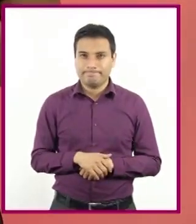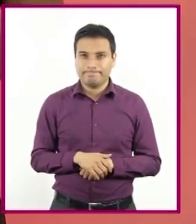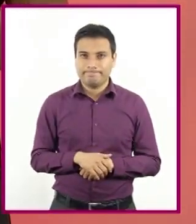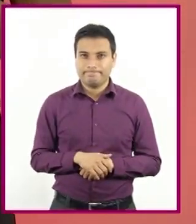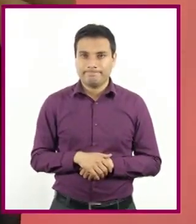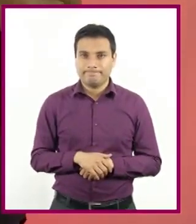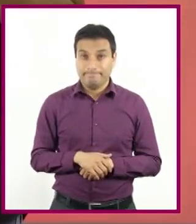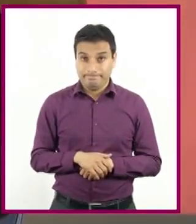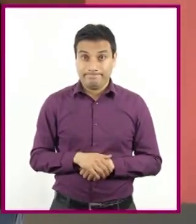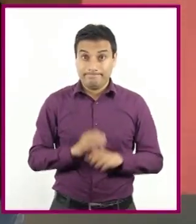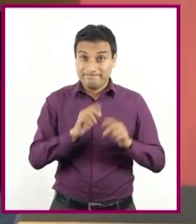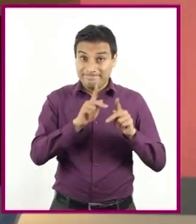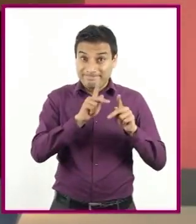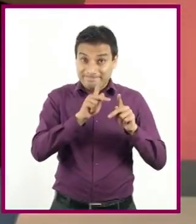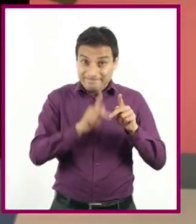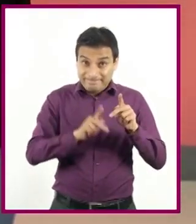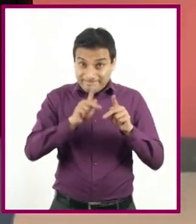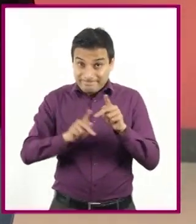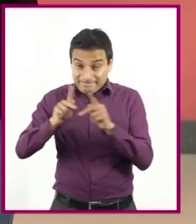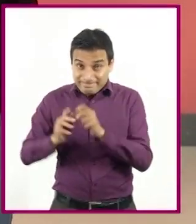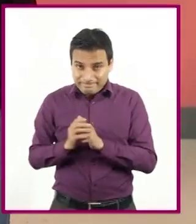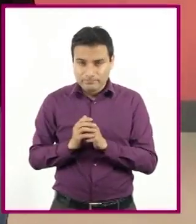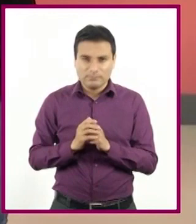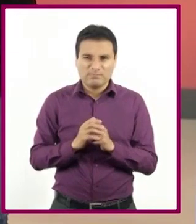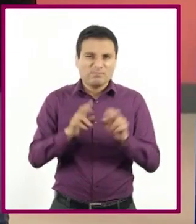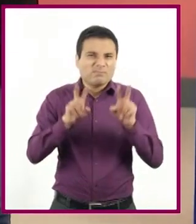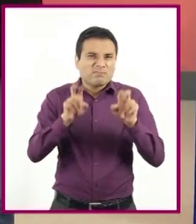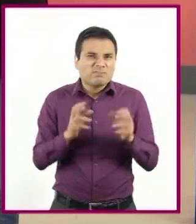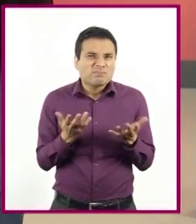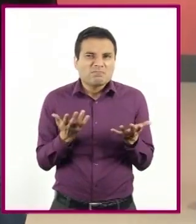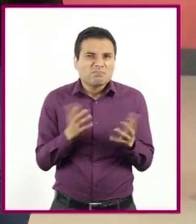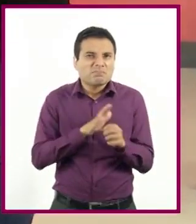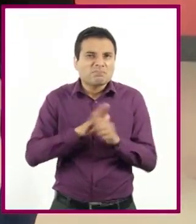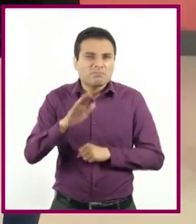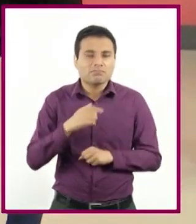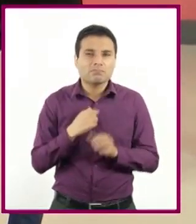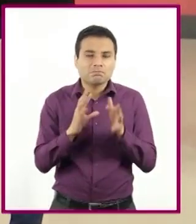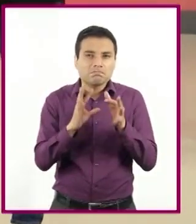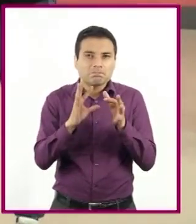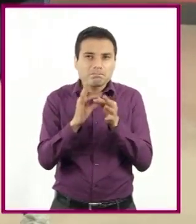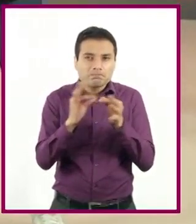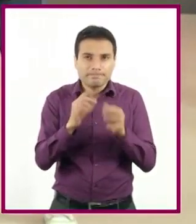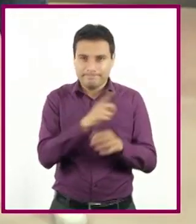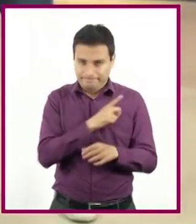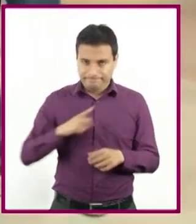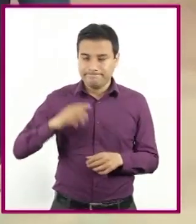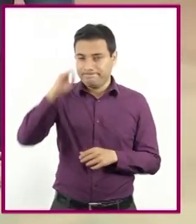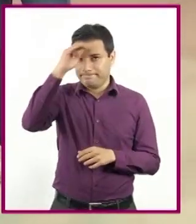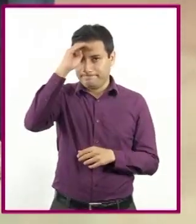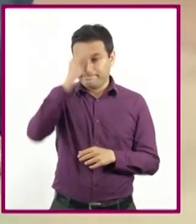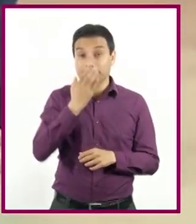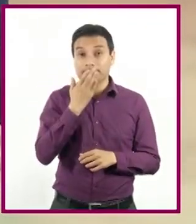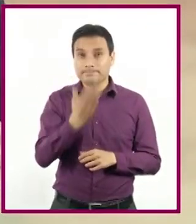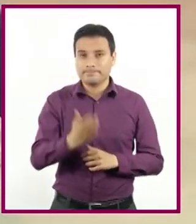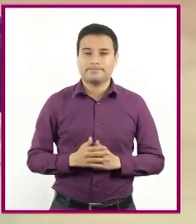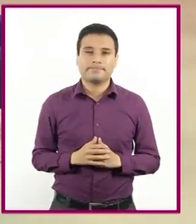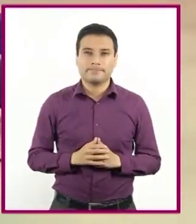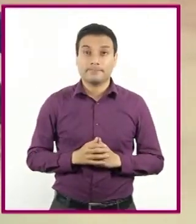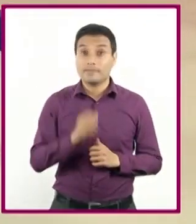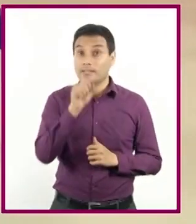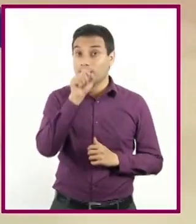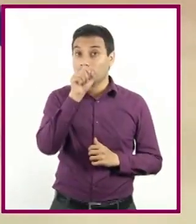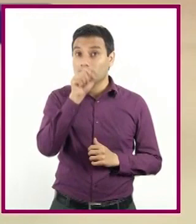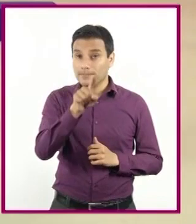las secciones que se van a incluir y qué es lo que vamos a colocar en esas secciones.